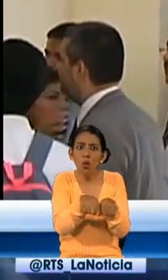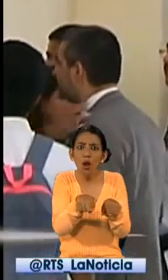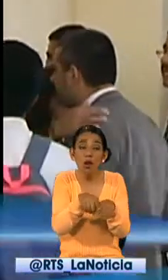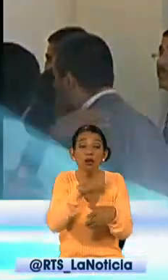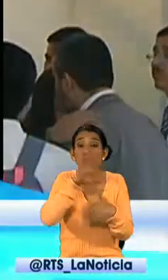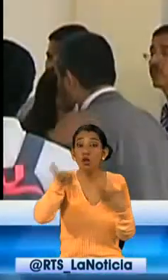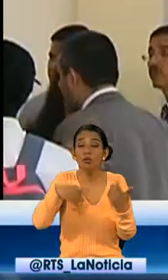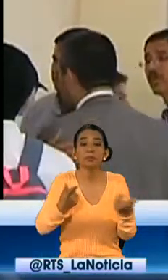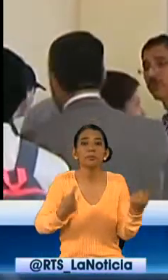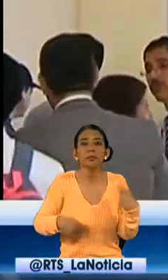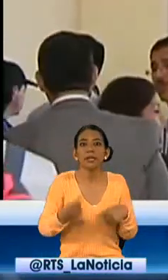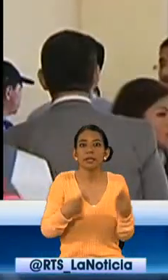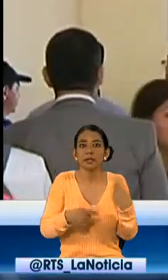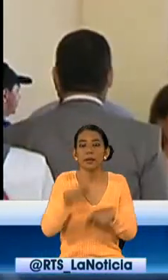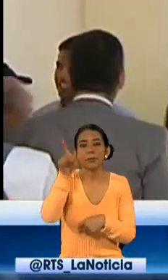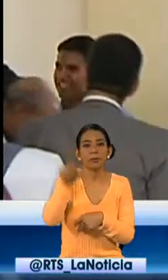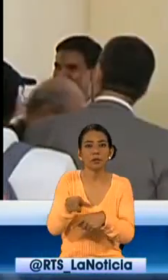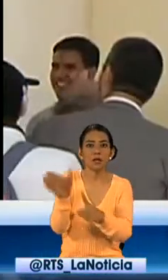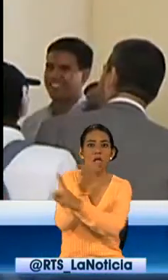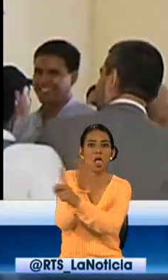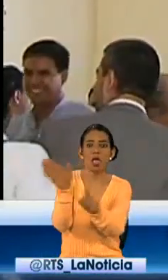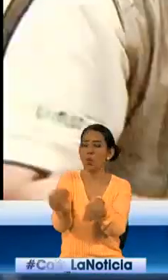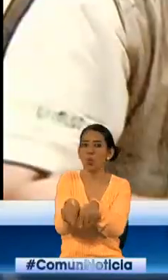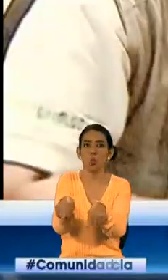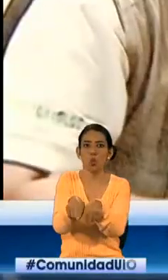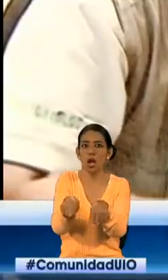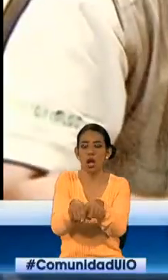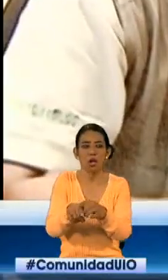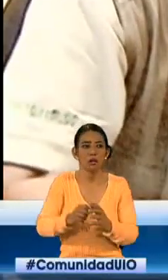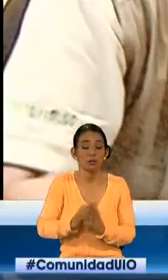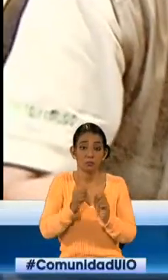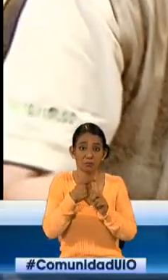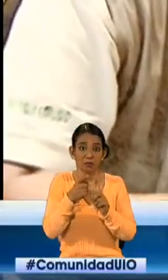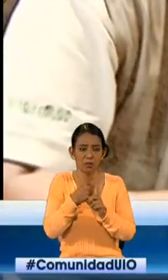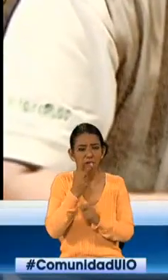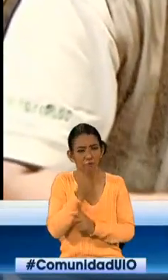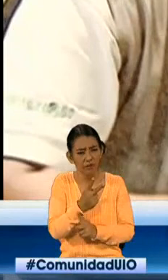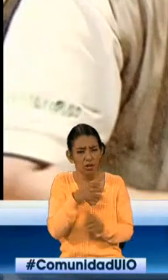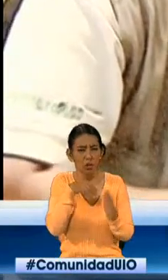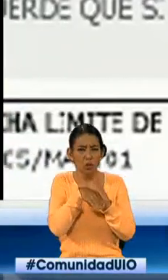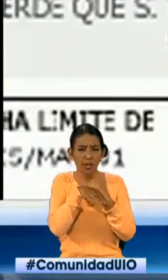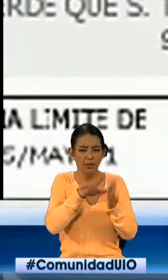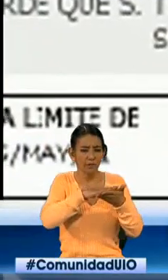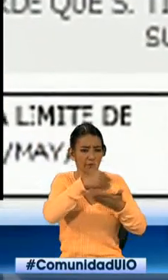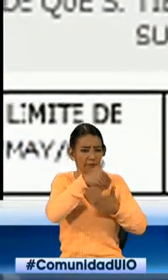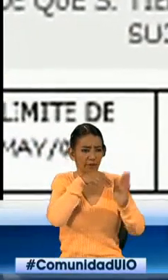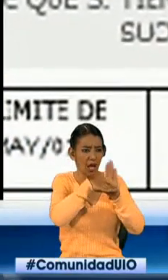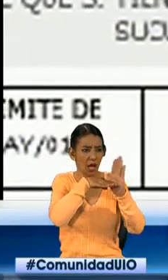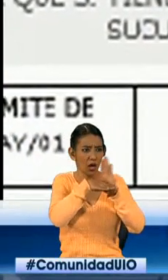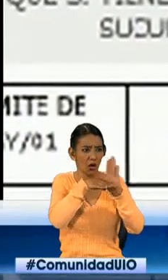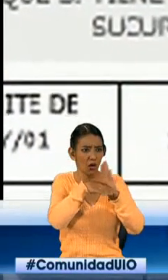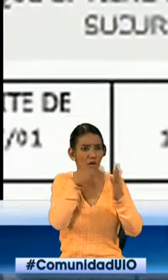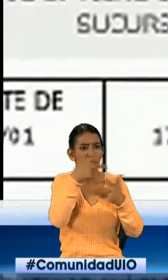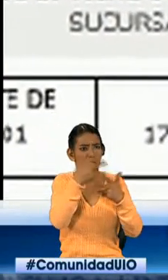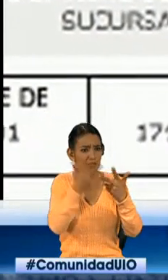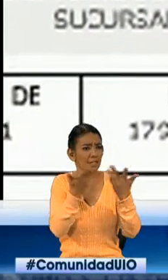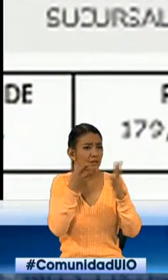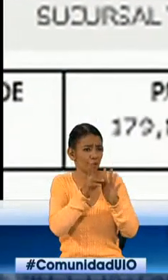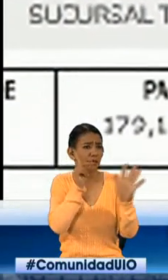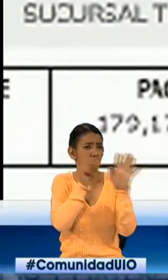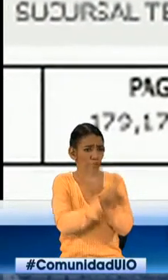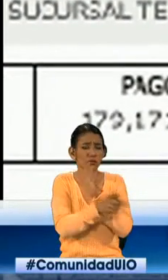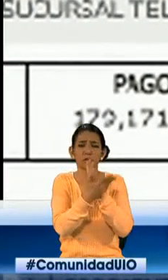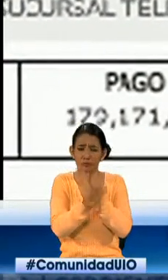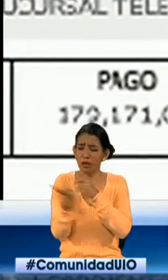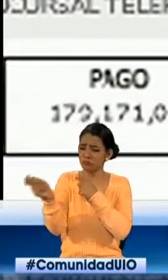vendedores y fueron engañados de la misma forma. Observaban en su estado de cuenta del banco que el cheque estaba depositado y entregaban